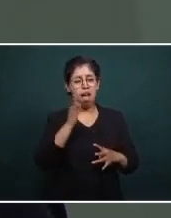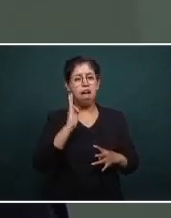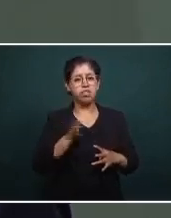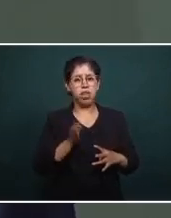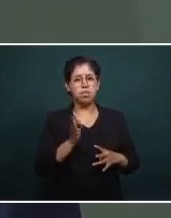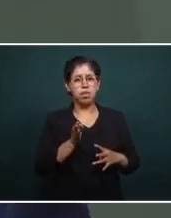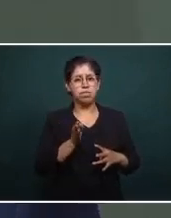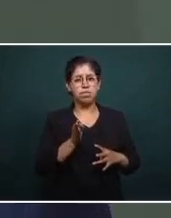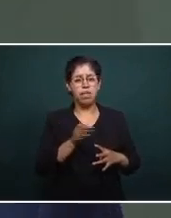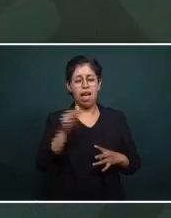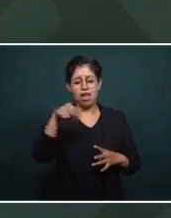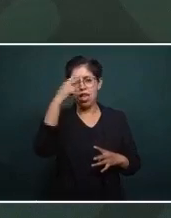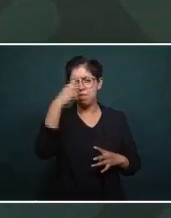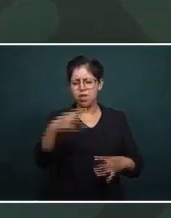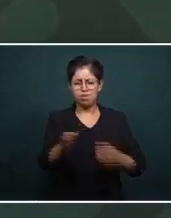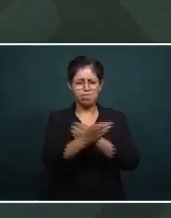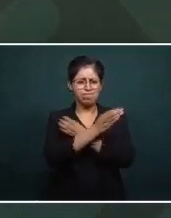más fraternos, más solidarios.